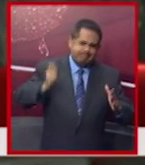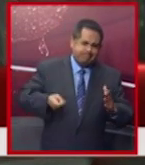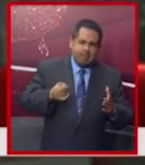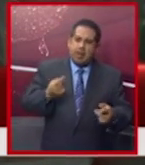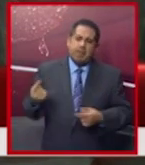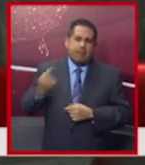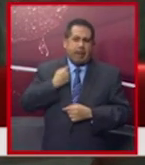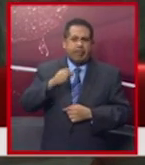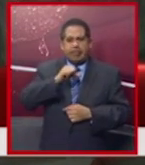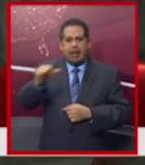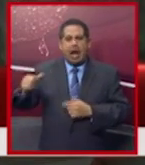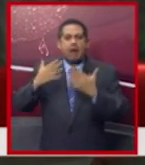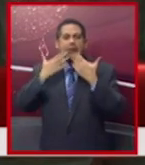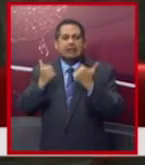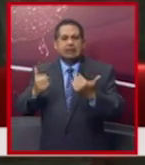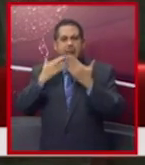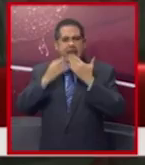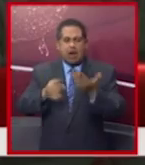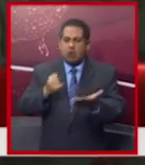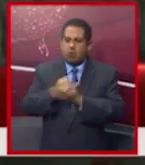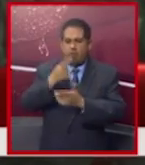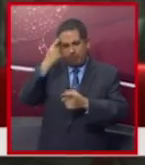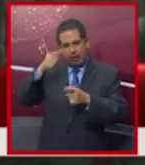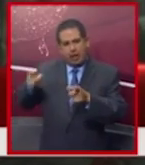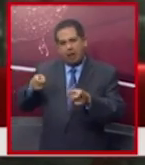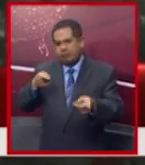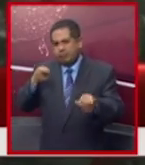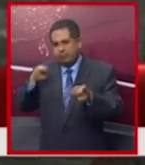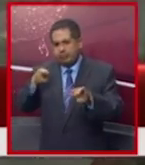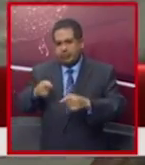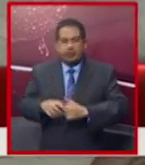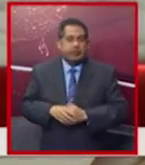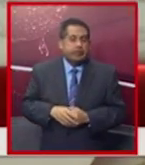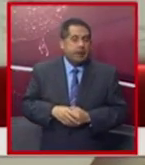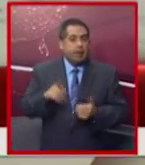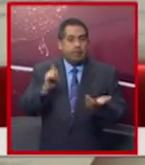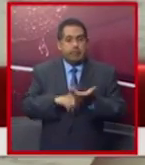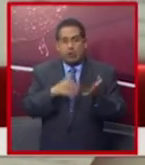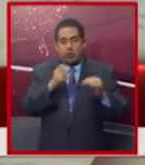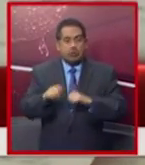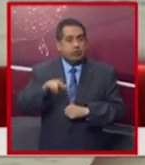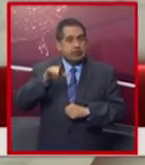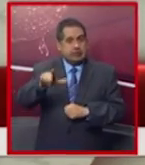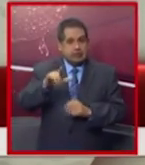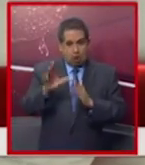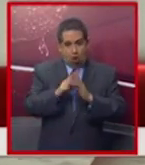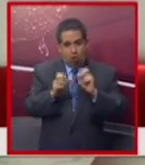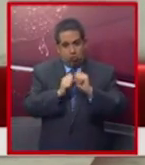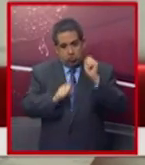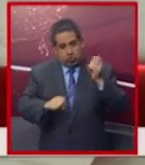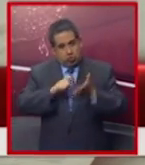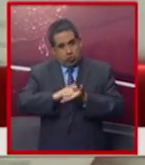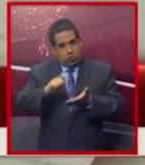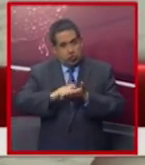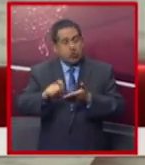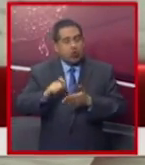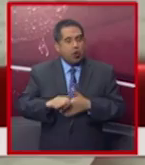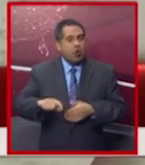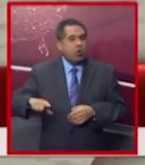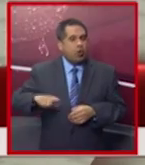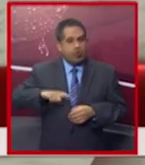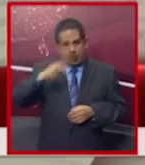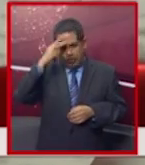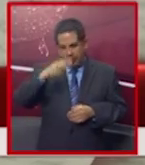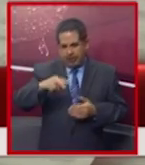archiduque de Austria, Maximiliano de Habsburgo. En 1917 se promulgó la Constitución Política de los Estados